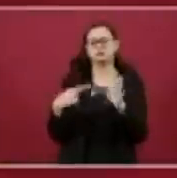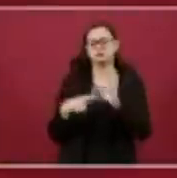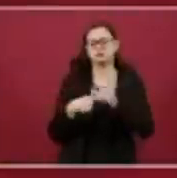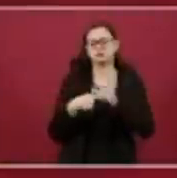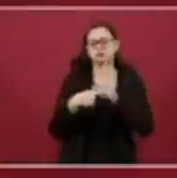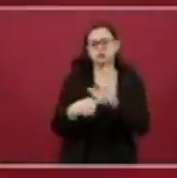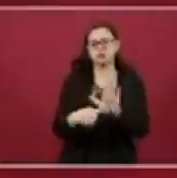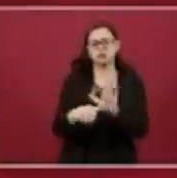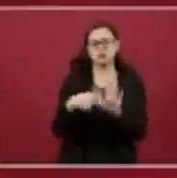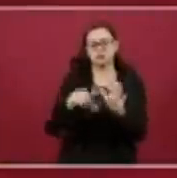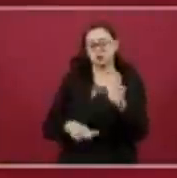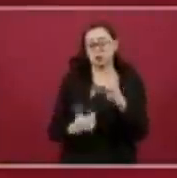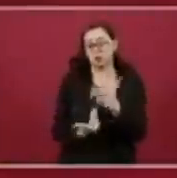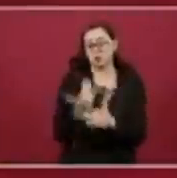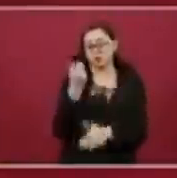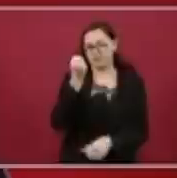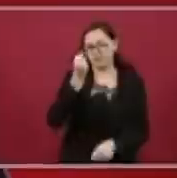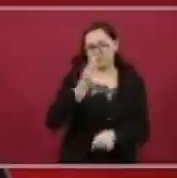la mañana